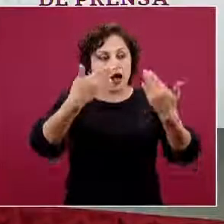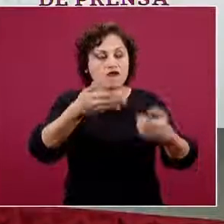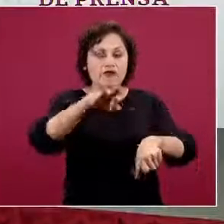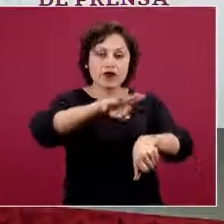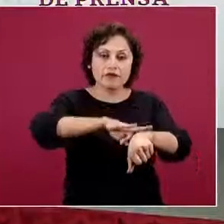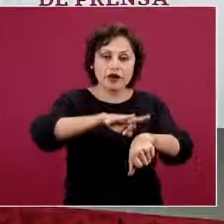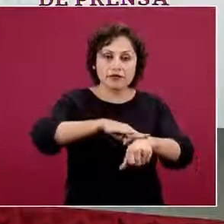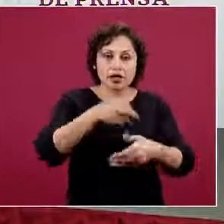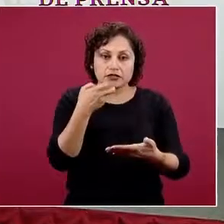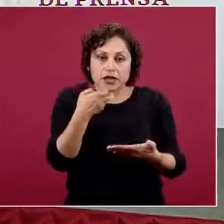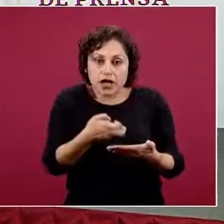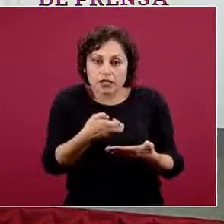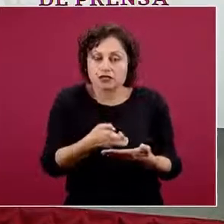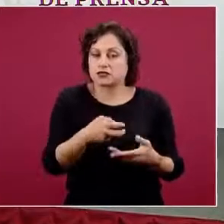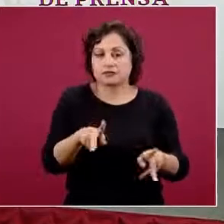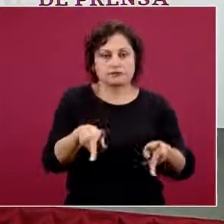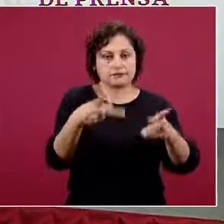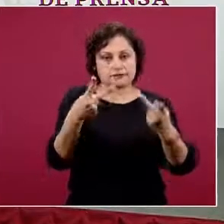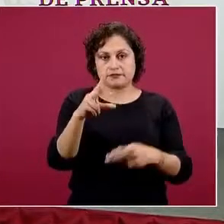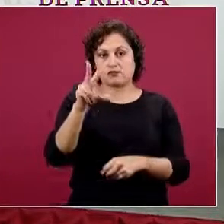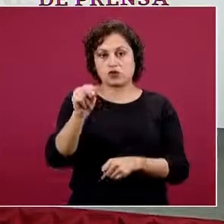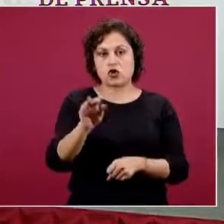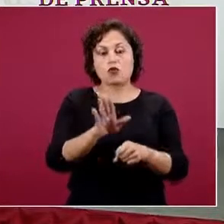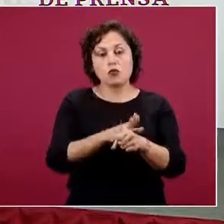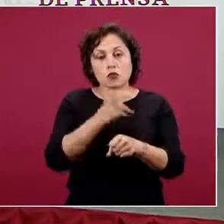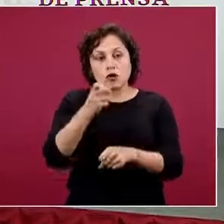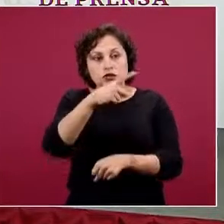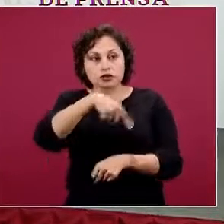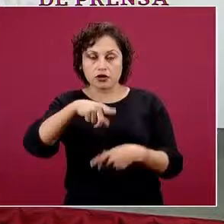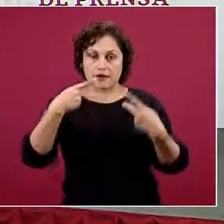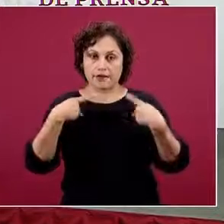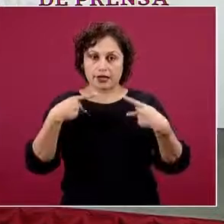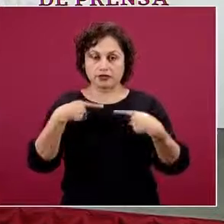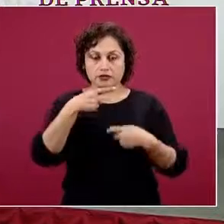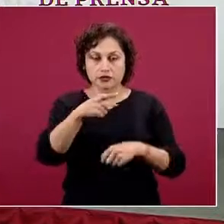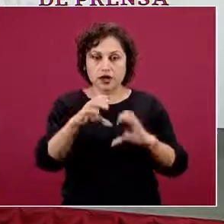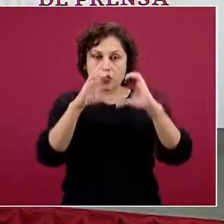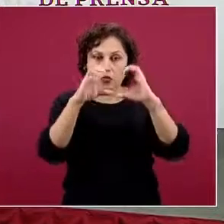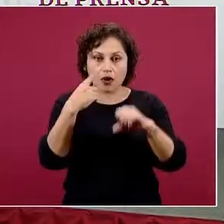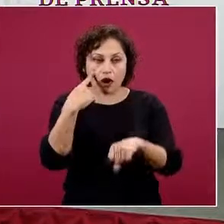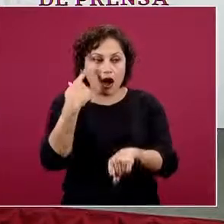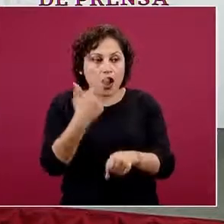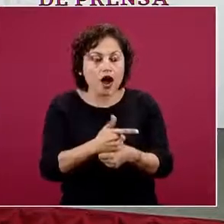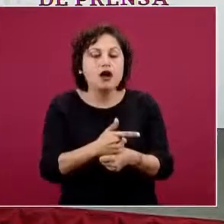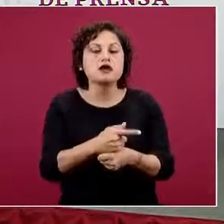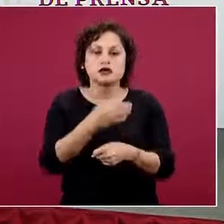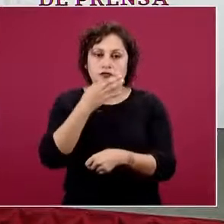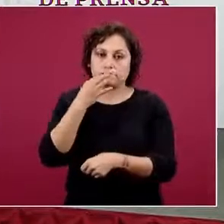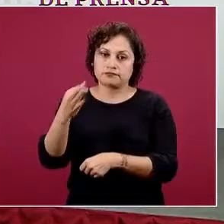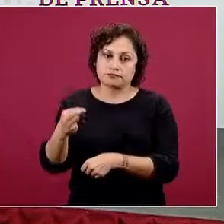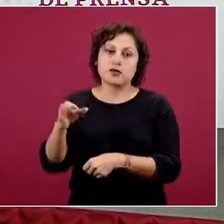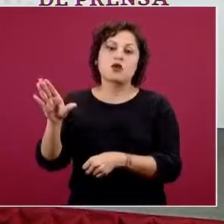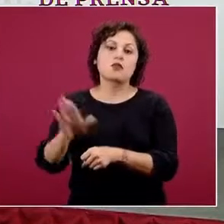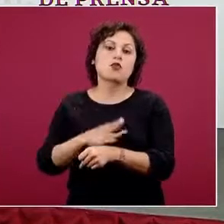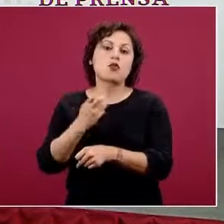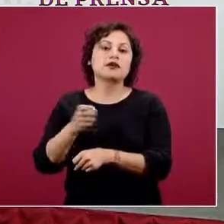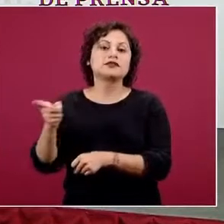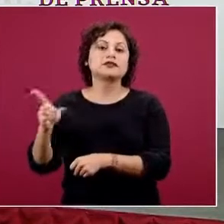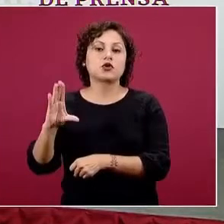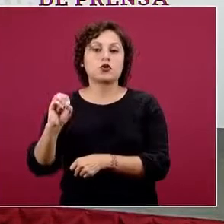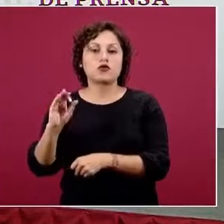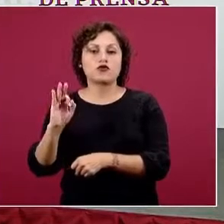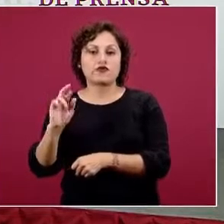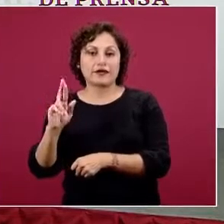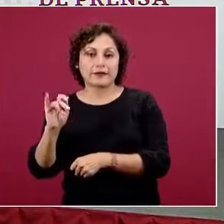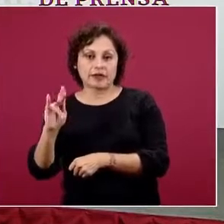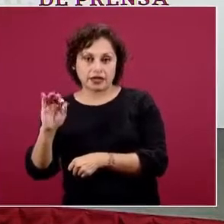lo tanto, ahí es donde en un momento determinado la población podría ayudar, por eso la COFEPRIS en su alertamiento coloca una página,